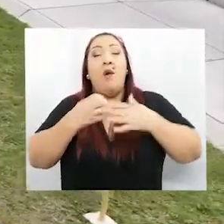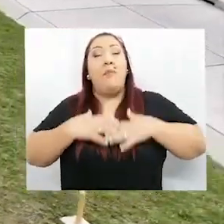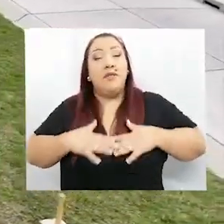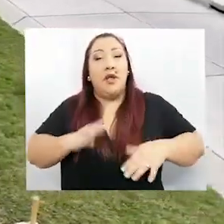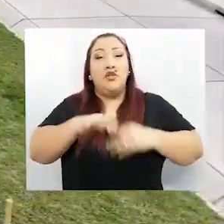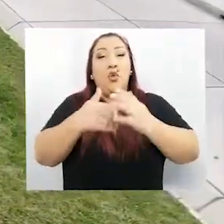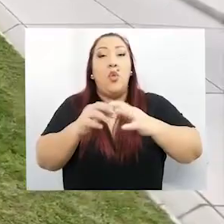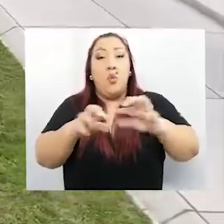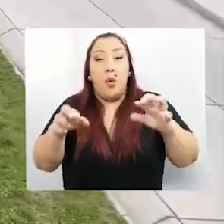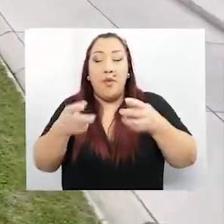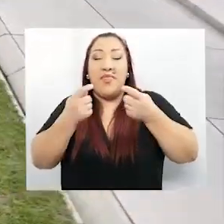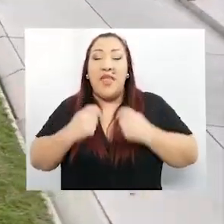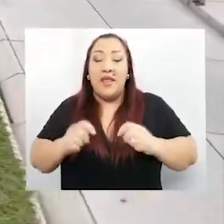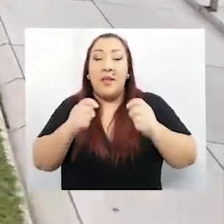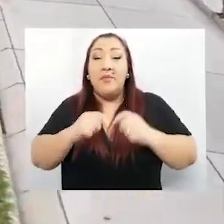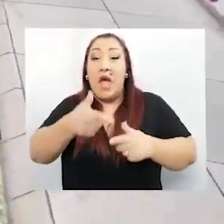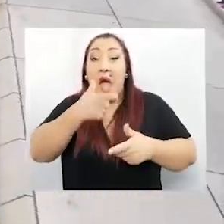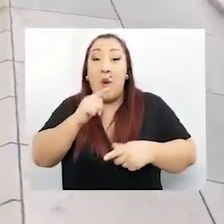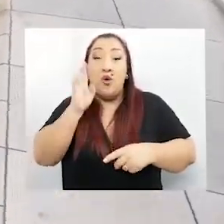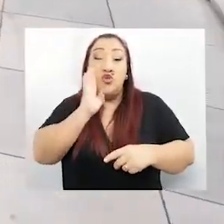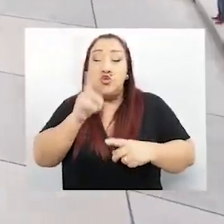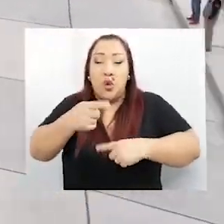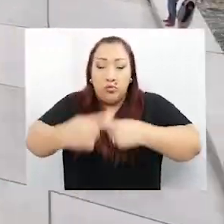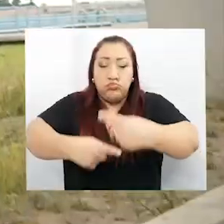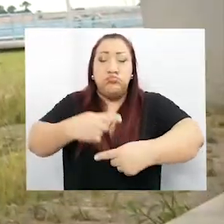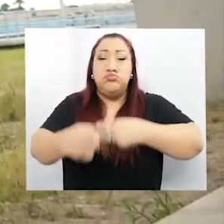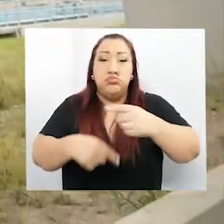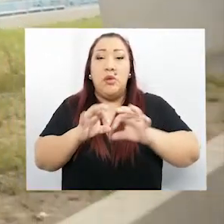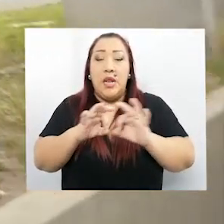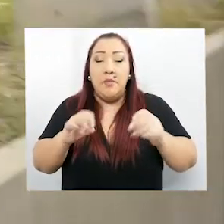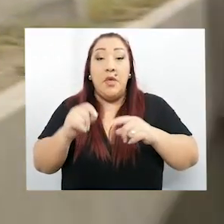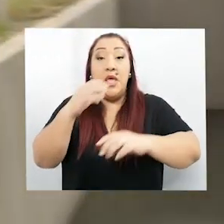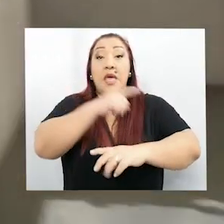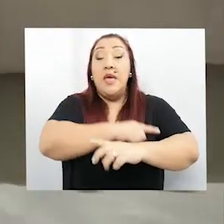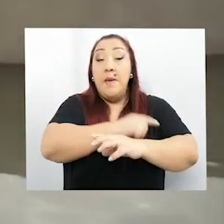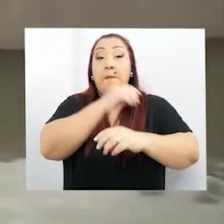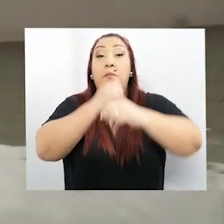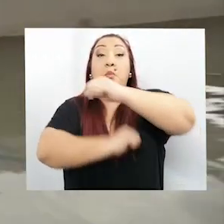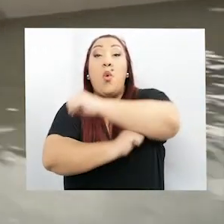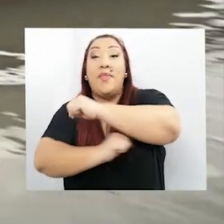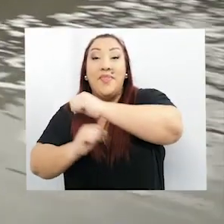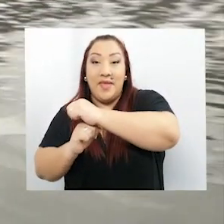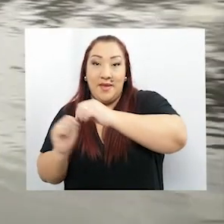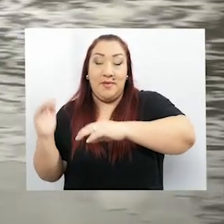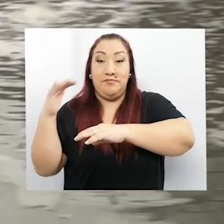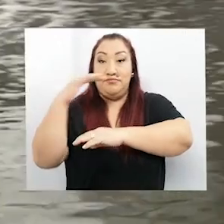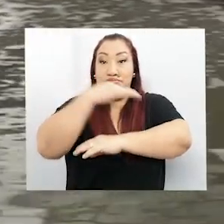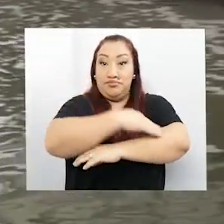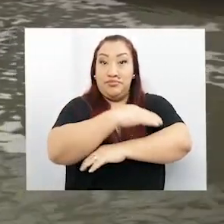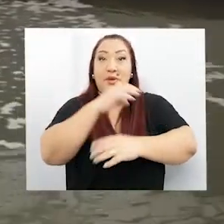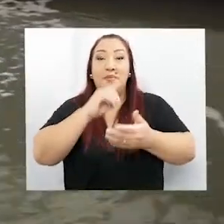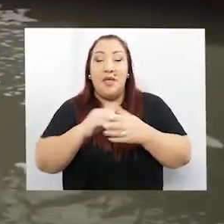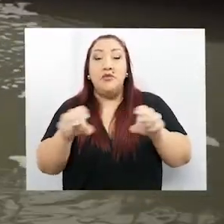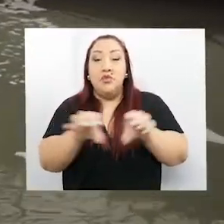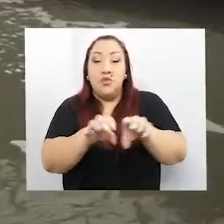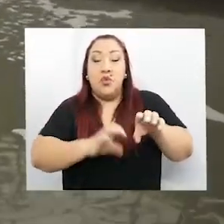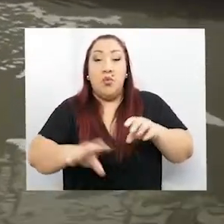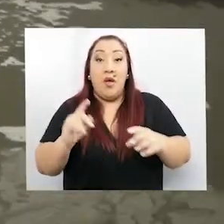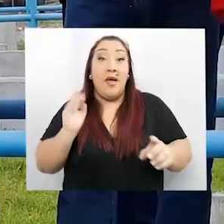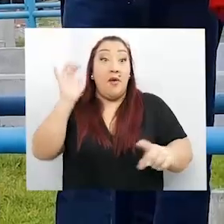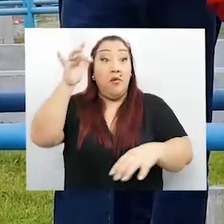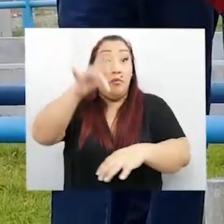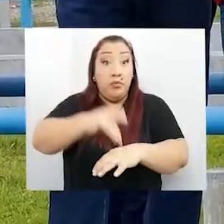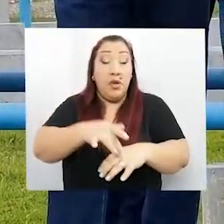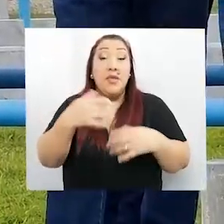agua potable, alcantarillado, tratamiento de aguas residuales, un puente vehicular y pases aéreos de tubería. A esta zona llegó